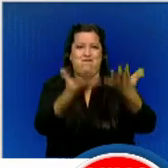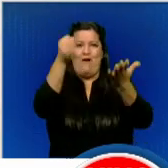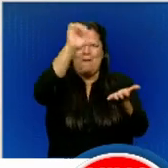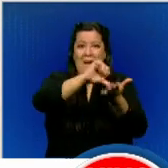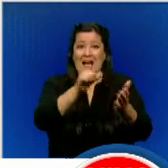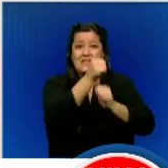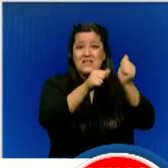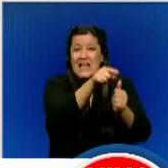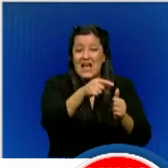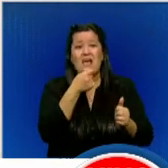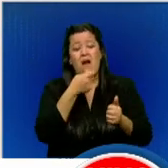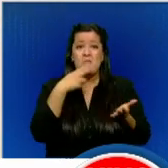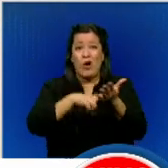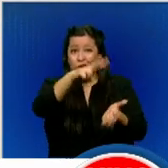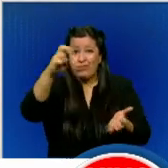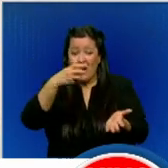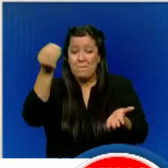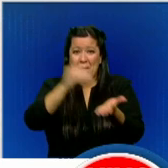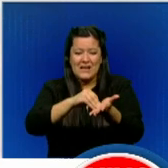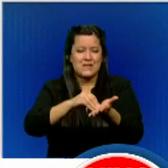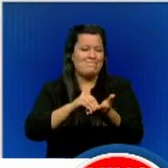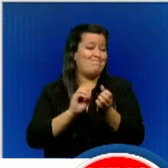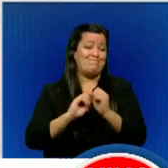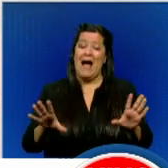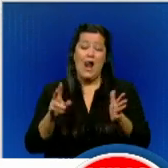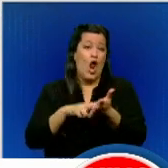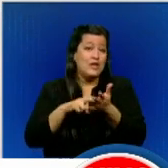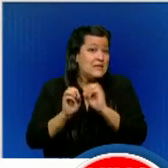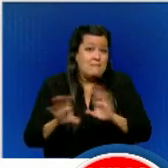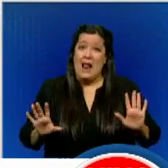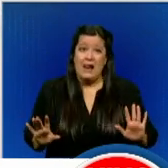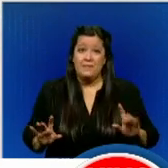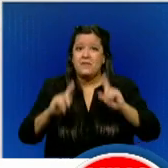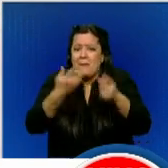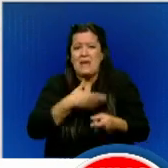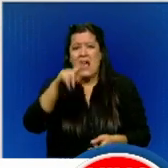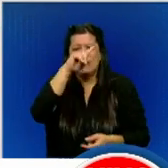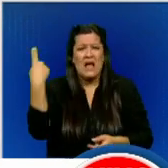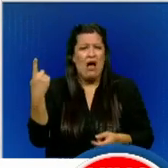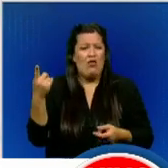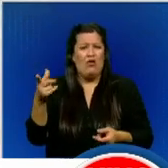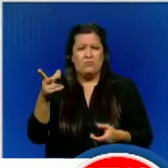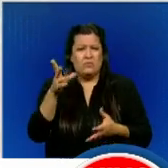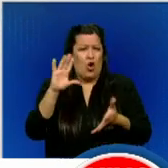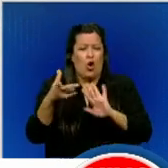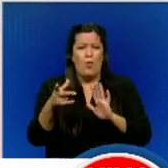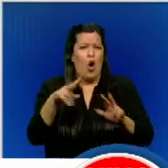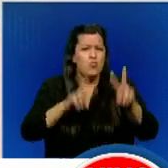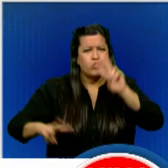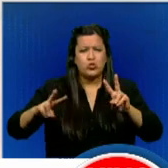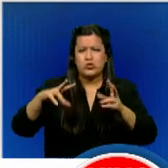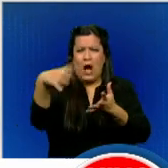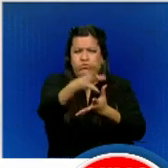es una mala noticia la contracara de esto un estado cada vez más voraz y poco